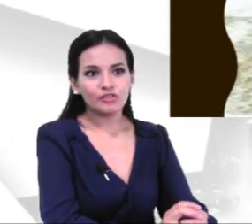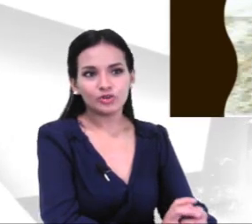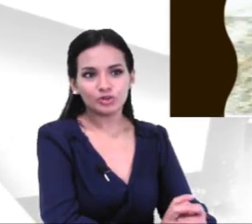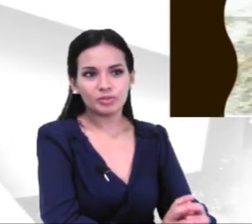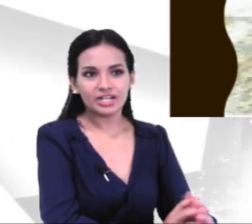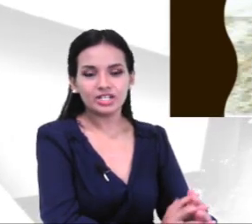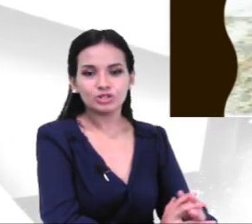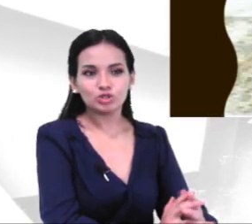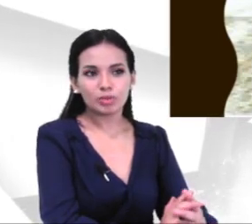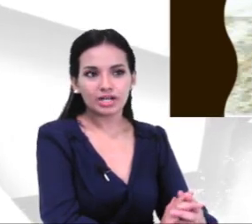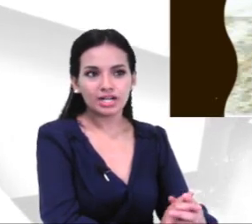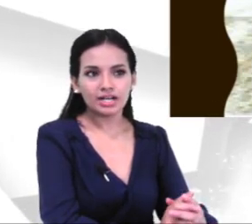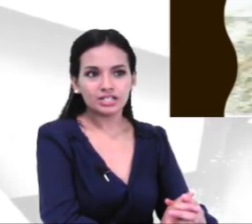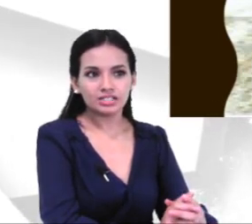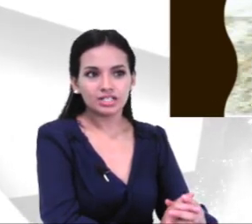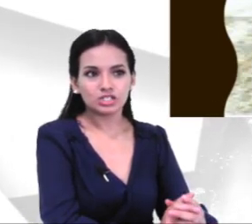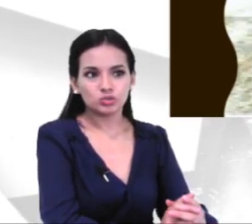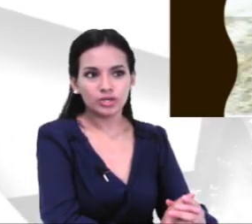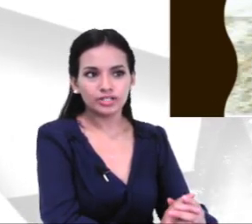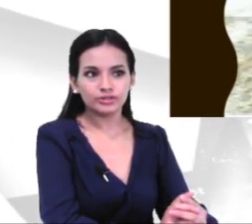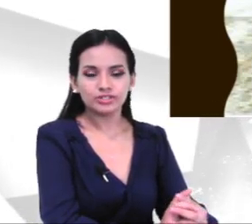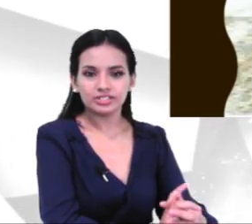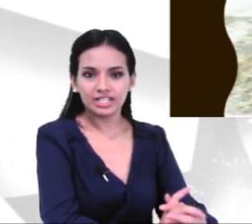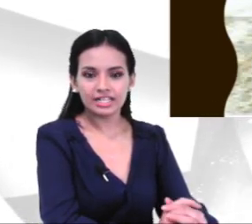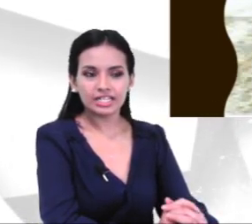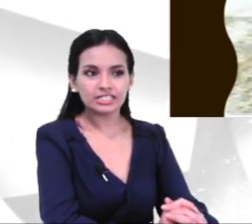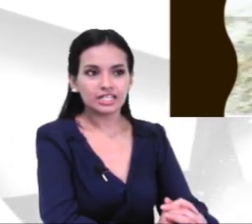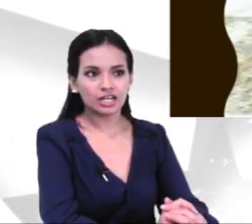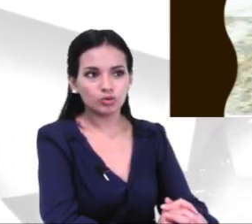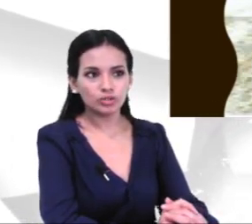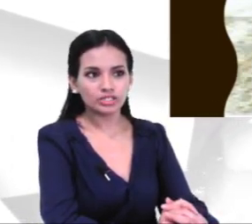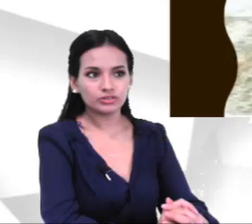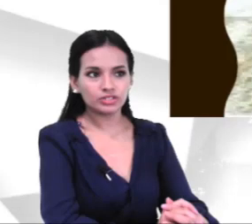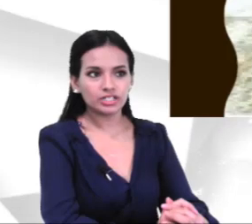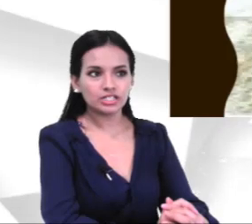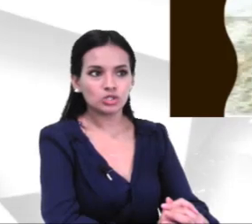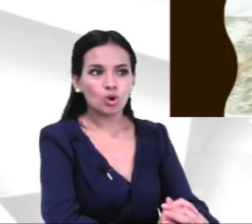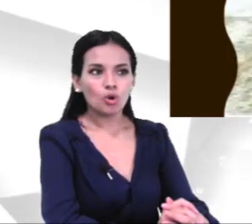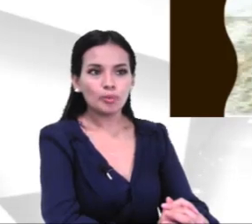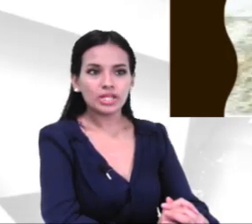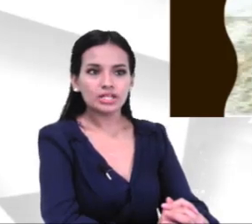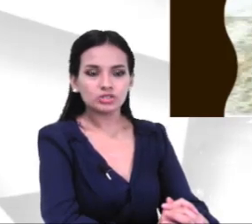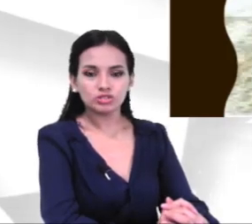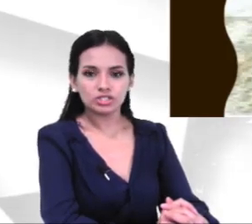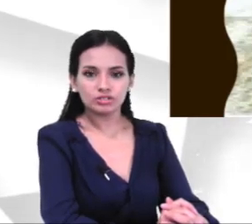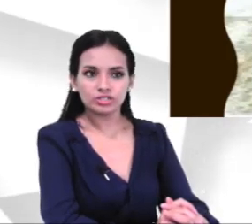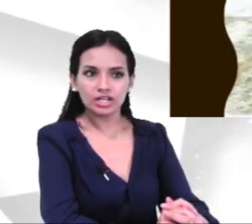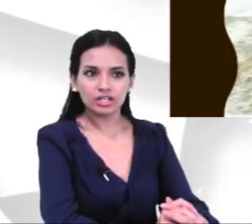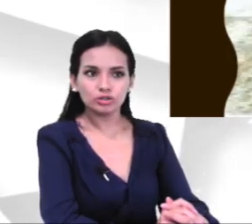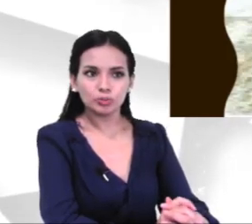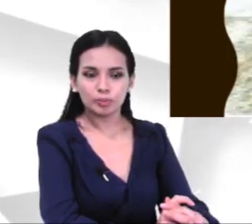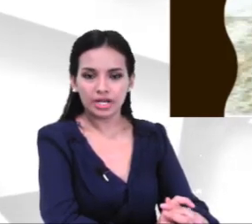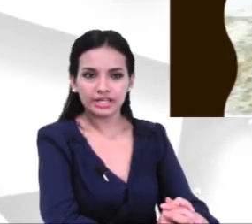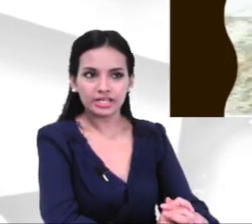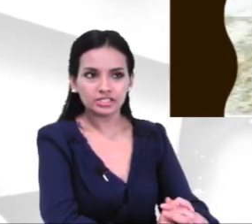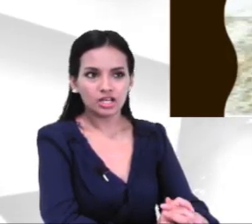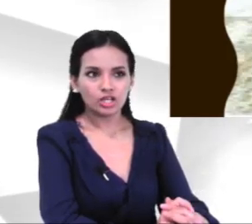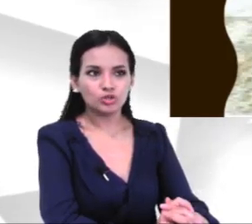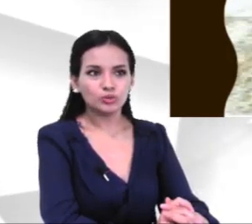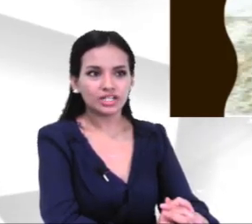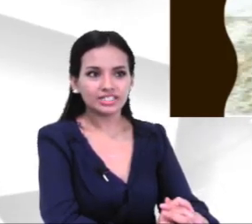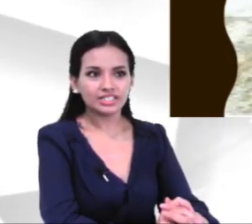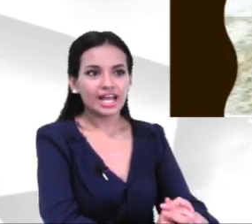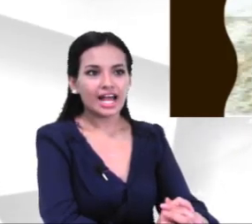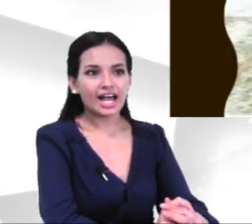fondos marinos manglares estuarios de altas lagunas costeras humedales costeros salados playas